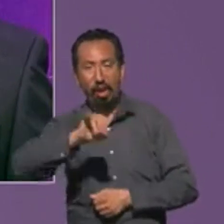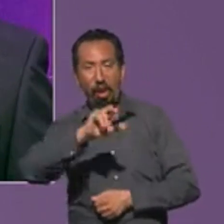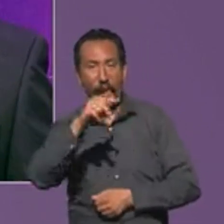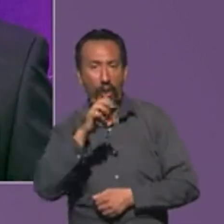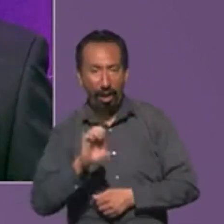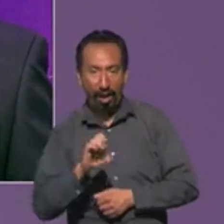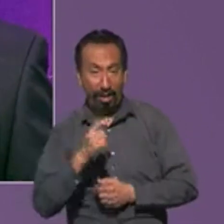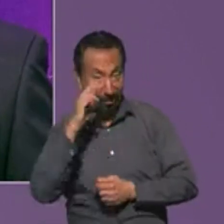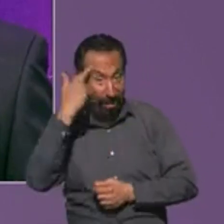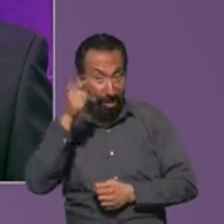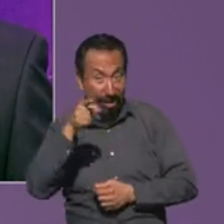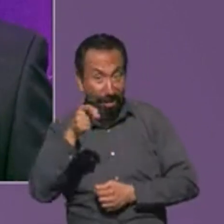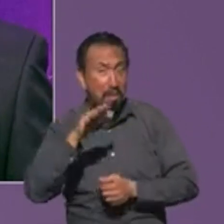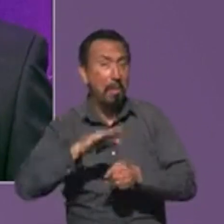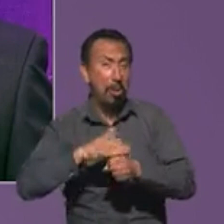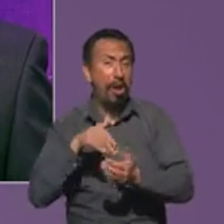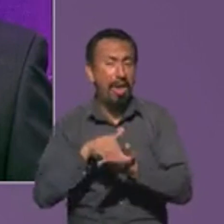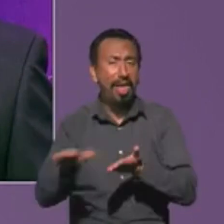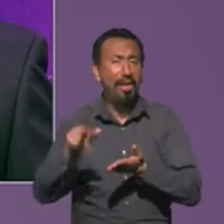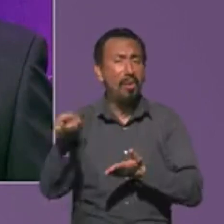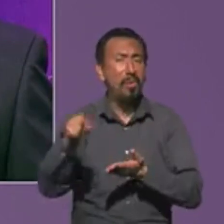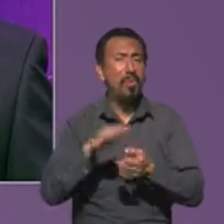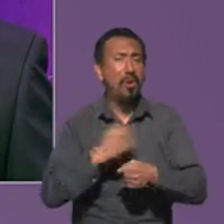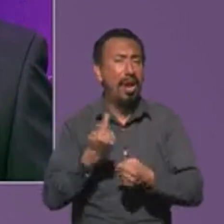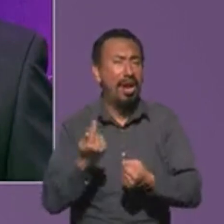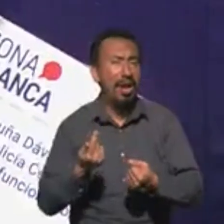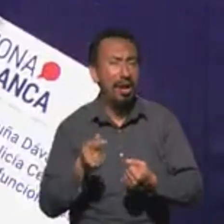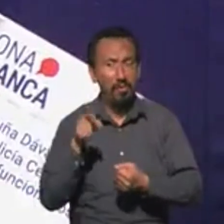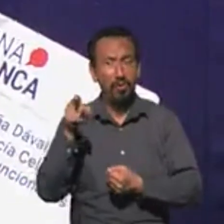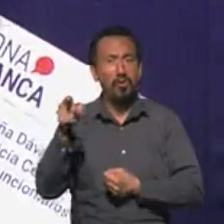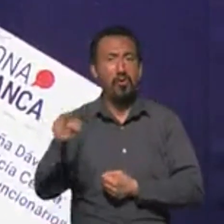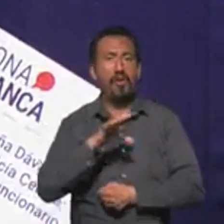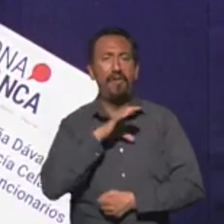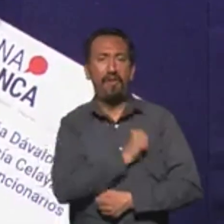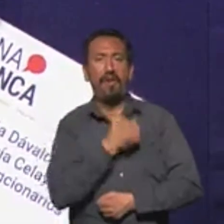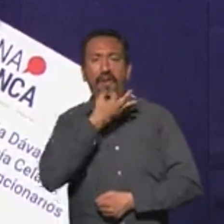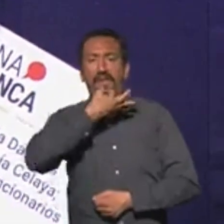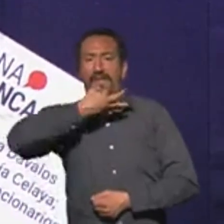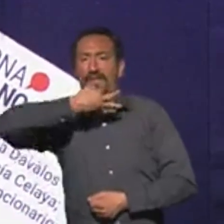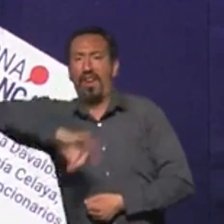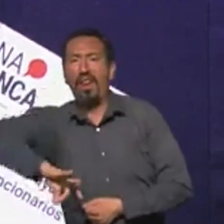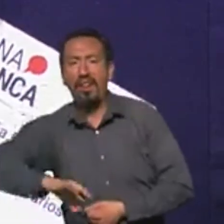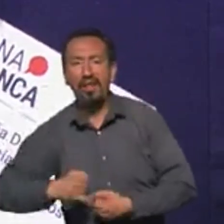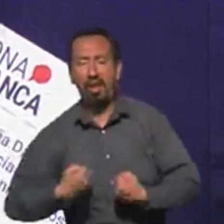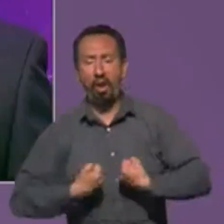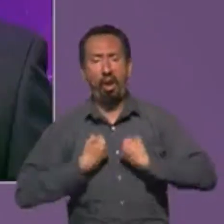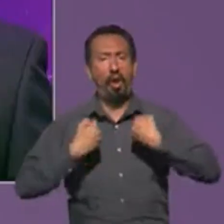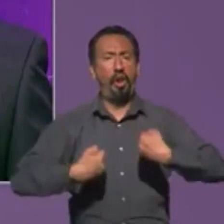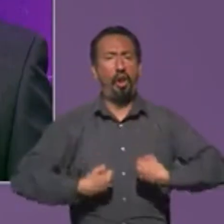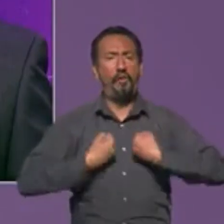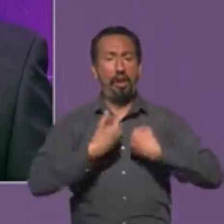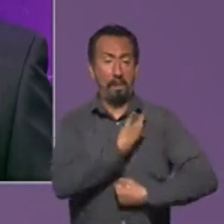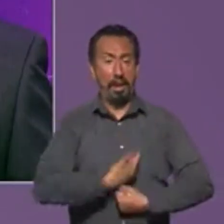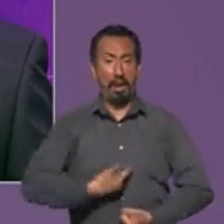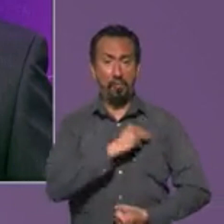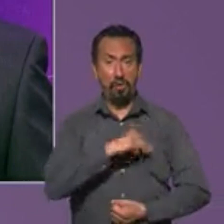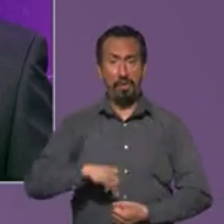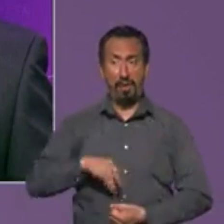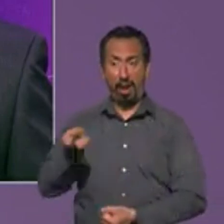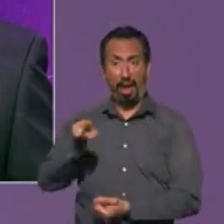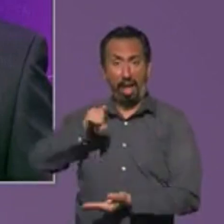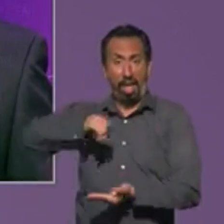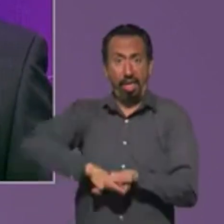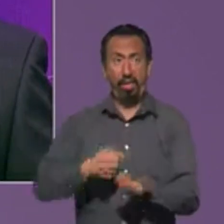Jorge por qué porque hiciste fiestas con jóvenes citos en la presidencia en la